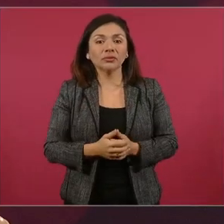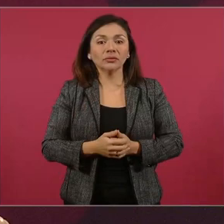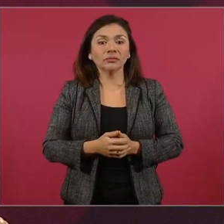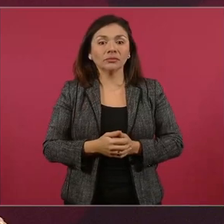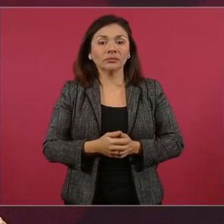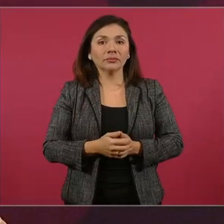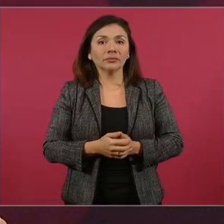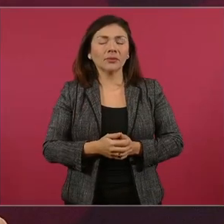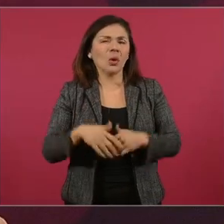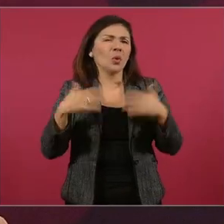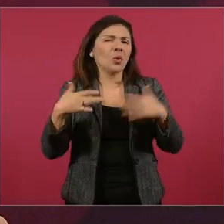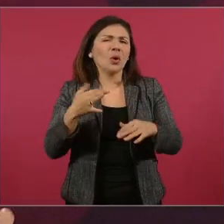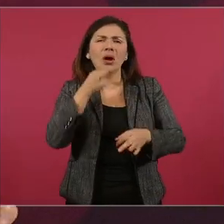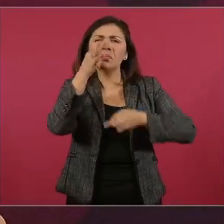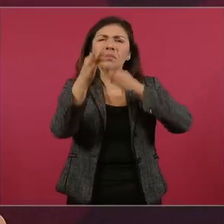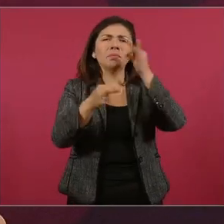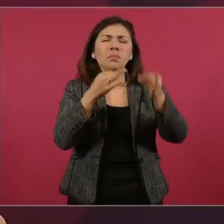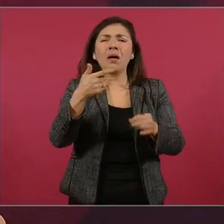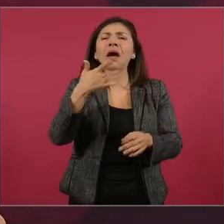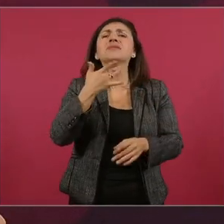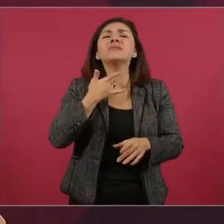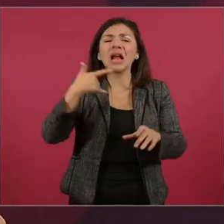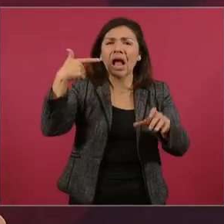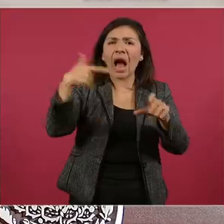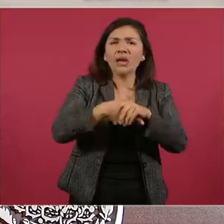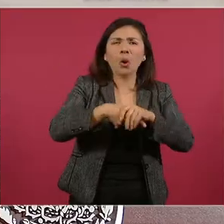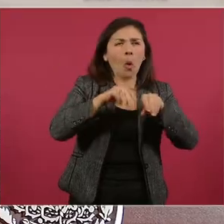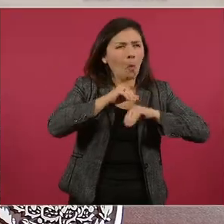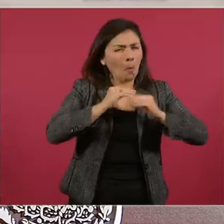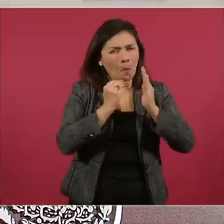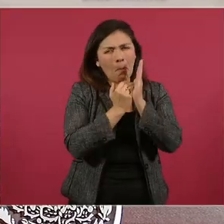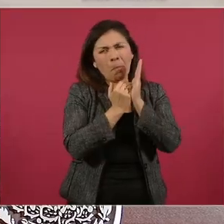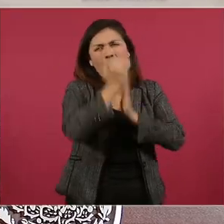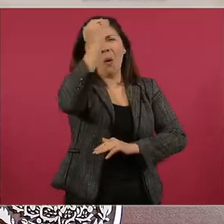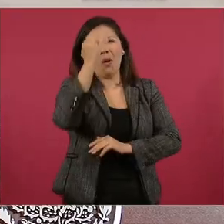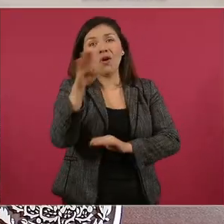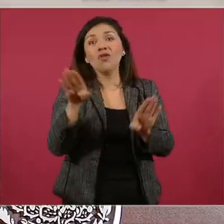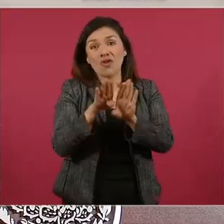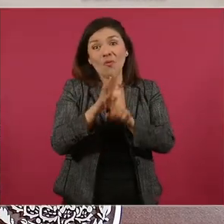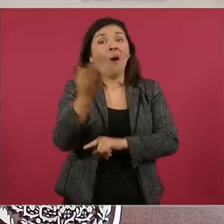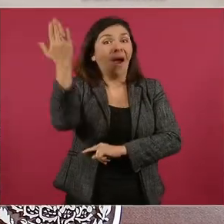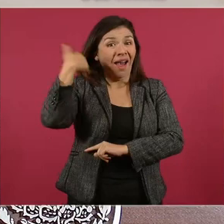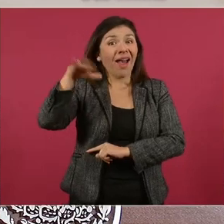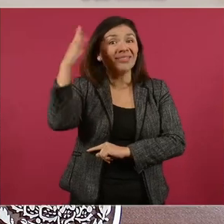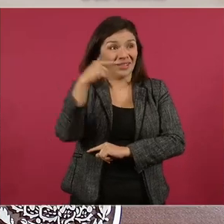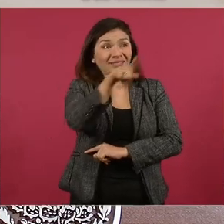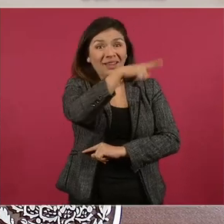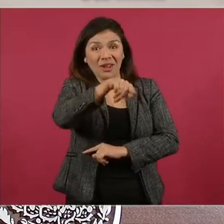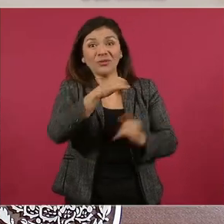Un gasolinazo, así como lo hacían ellos.